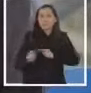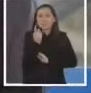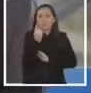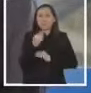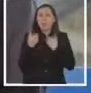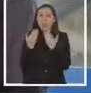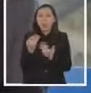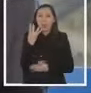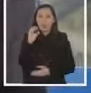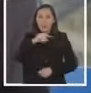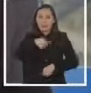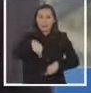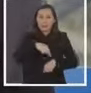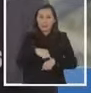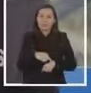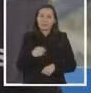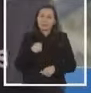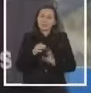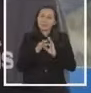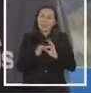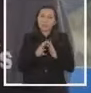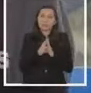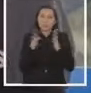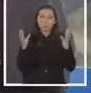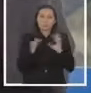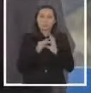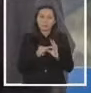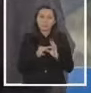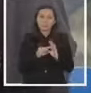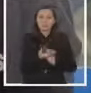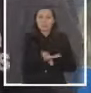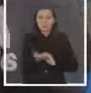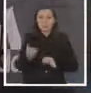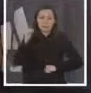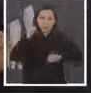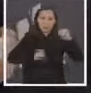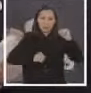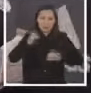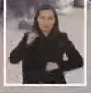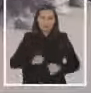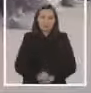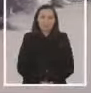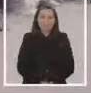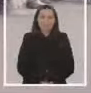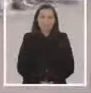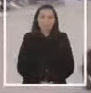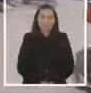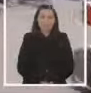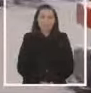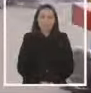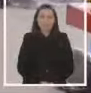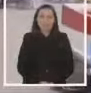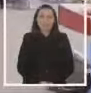en dar las 40 horas. Yo lo agradezco mucho. Gracias, empresa. Circular Pan.